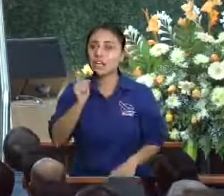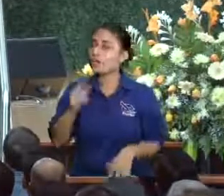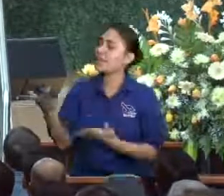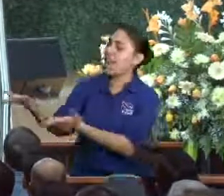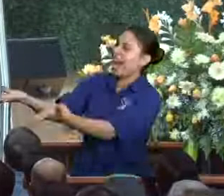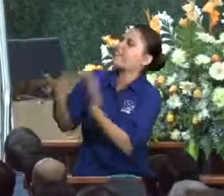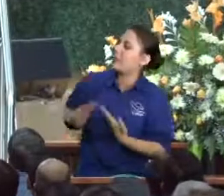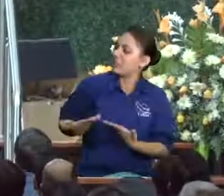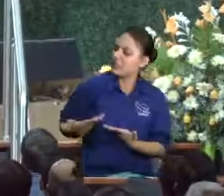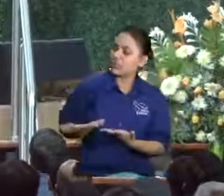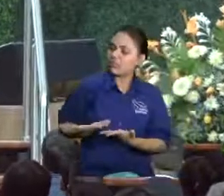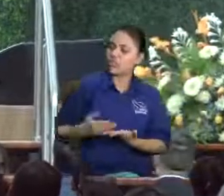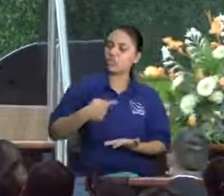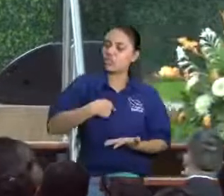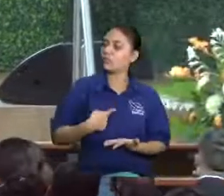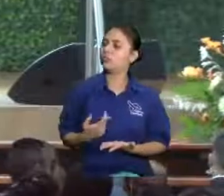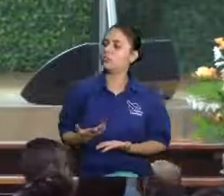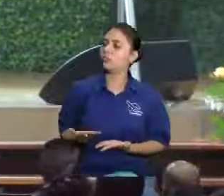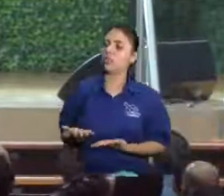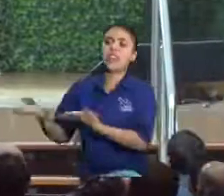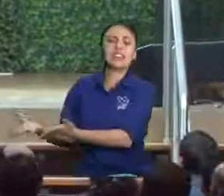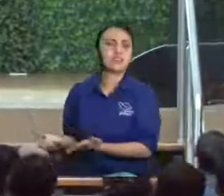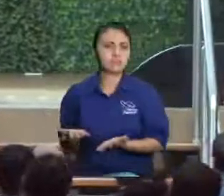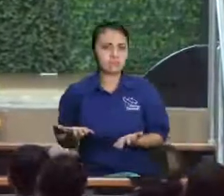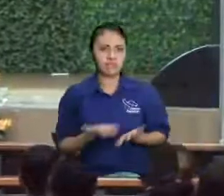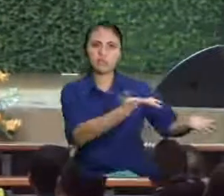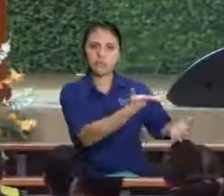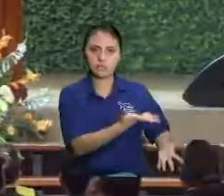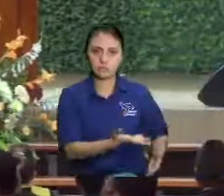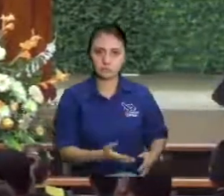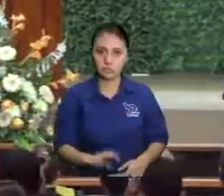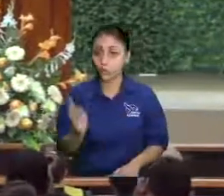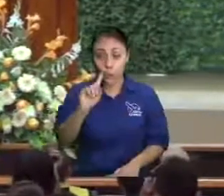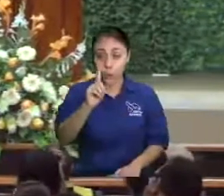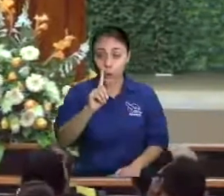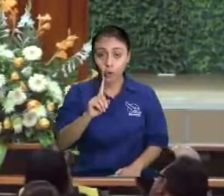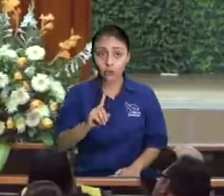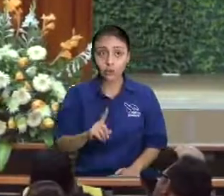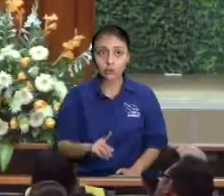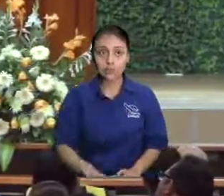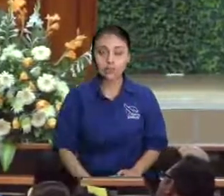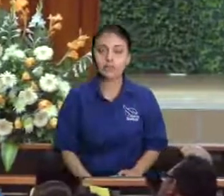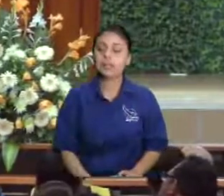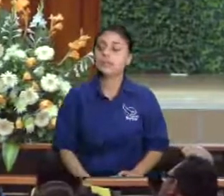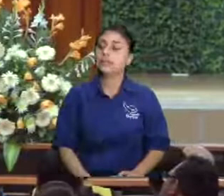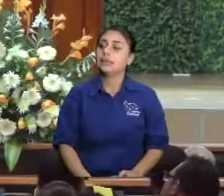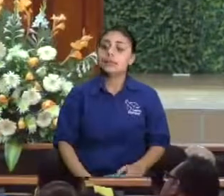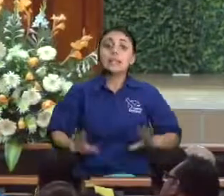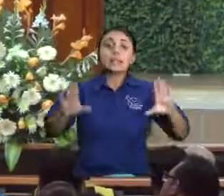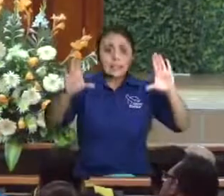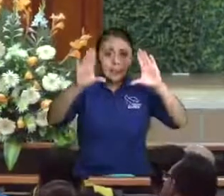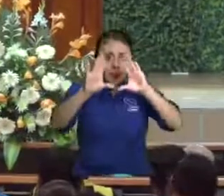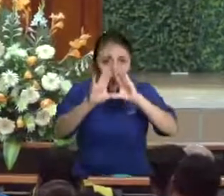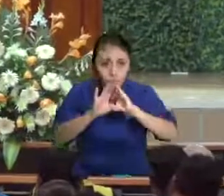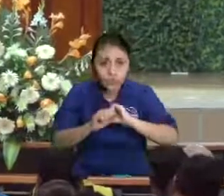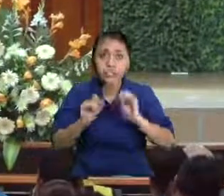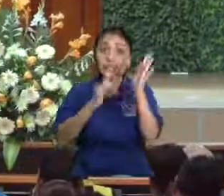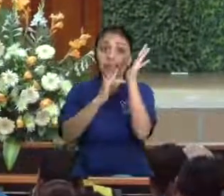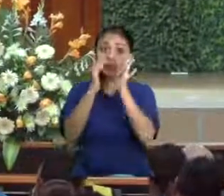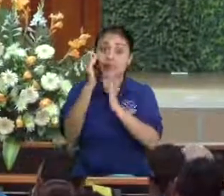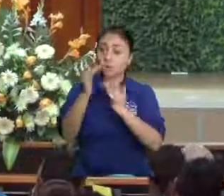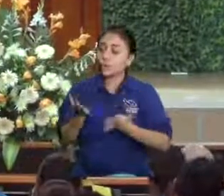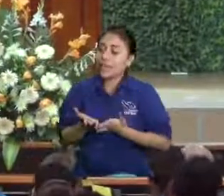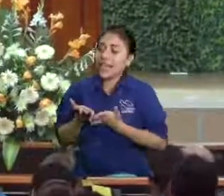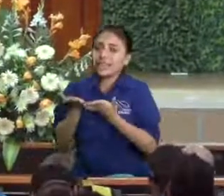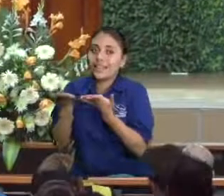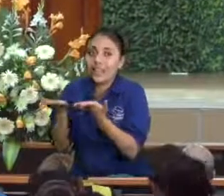voy a llevar. Y yo voy a llevar la bandeja y ahí con las copas. No, si el que en la noche que fue entregado,